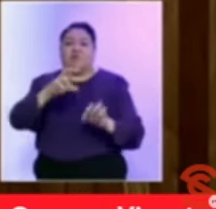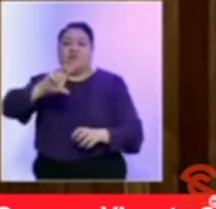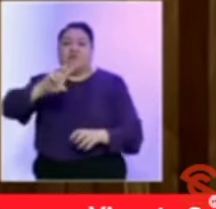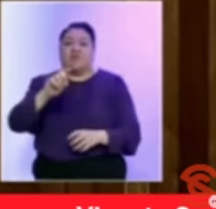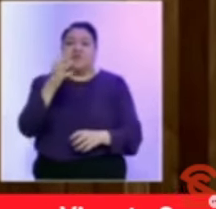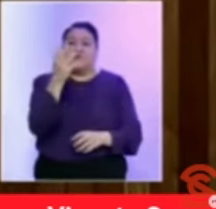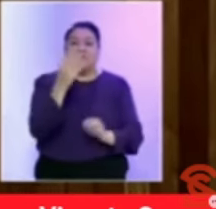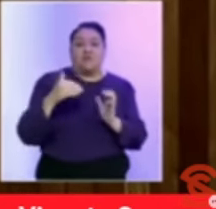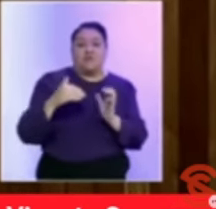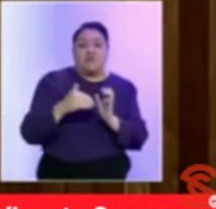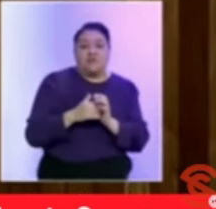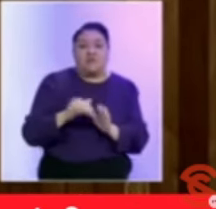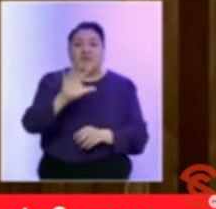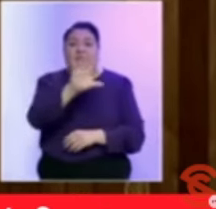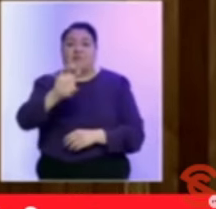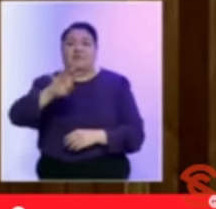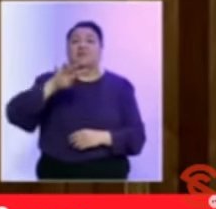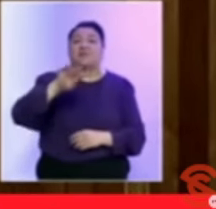94519